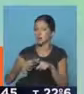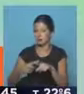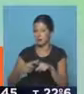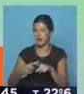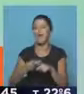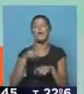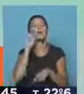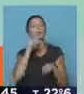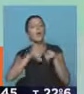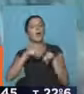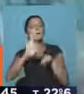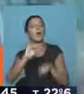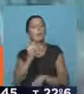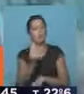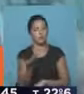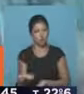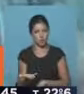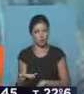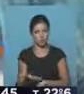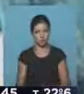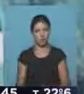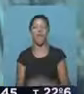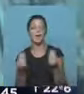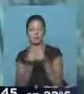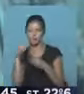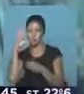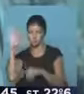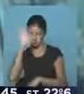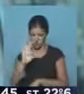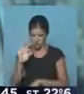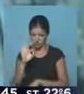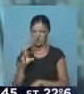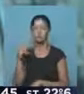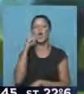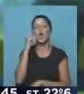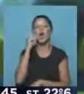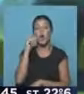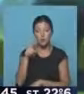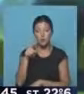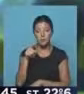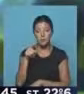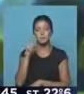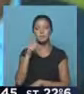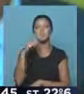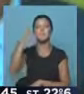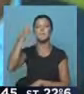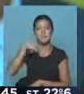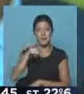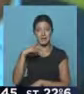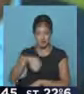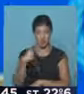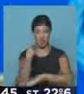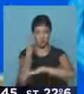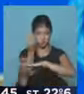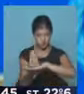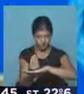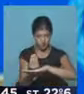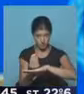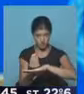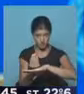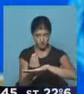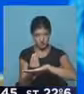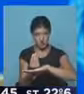del hermano? Bueno, hay una serie de especulaciones. Kim Jong-un era el que debía asumir el poder y finalmente por una travesura, por llamarlo